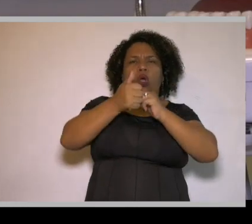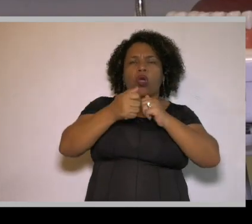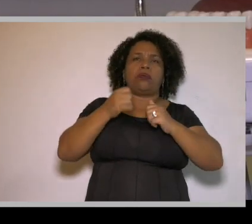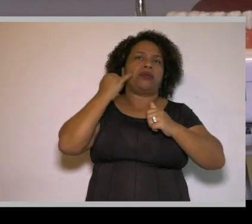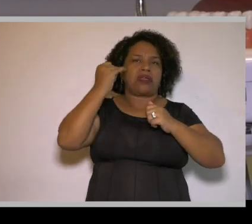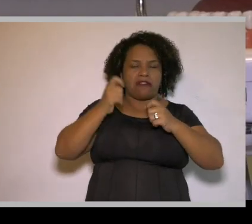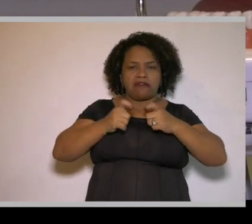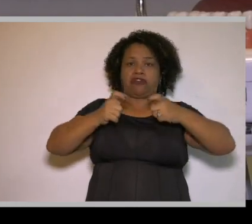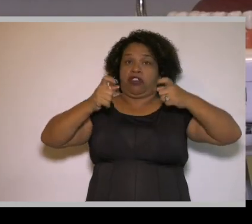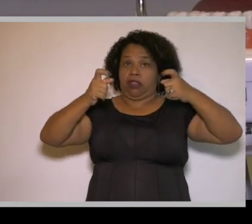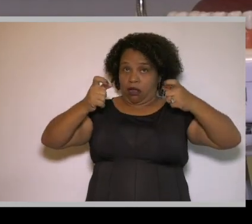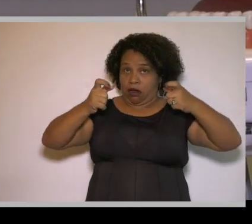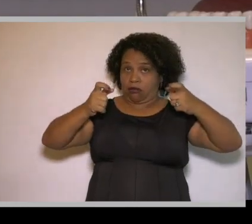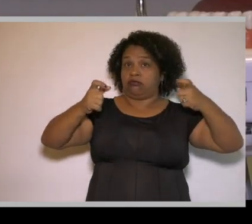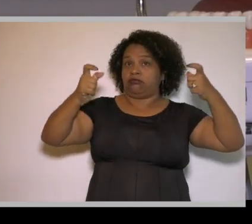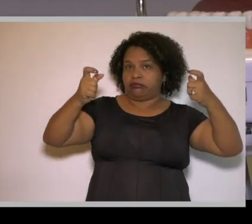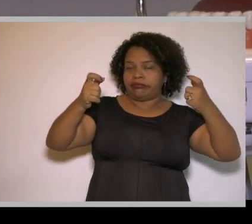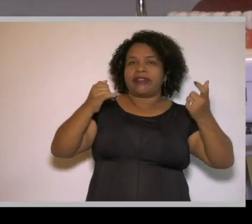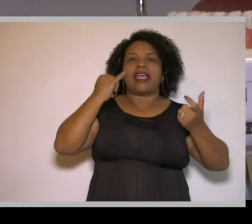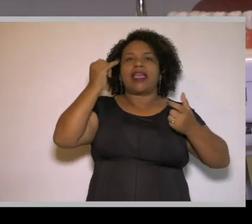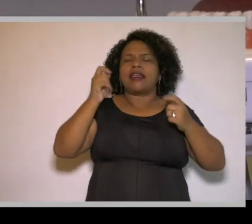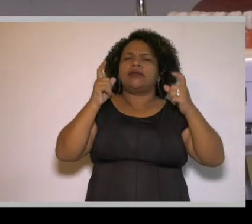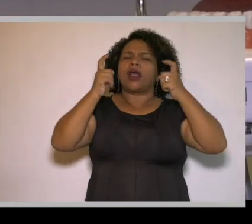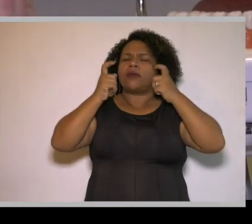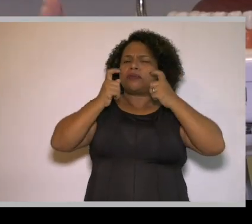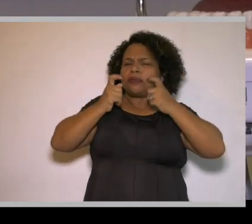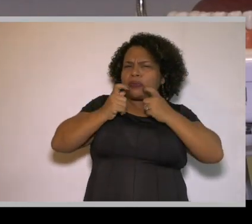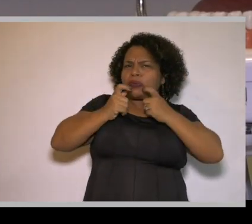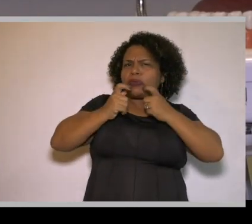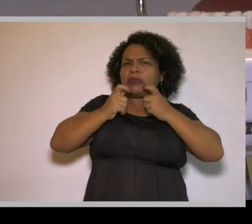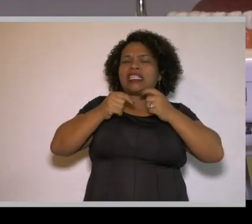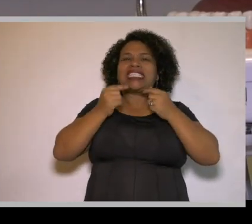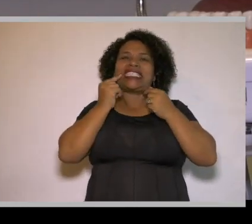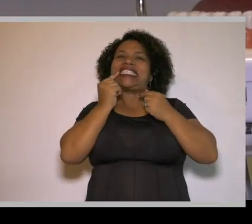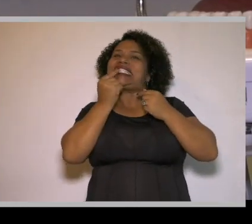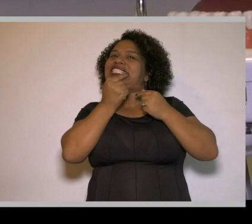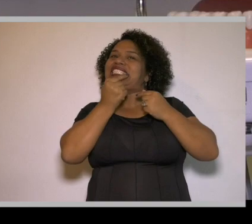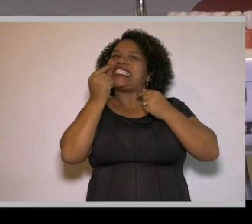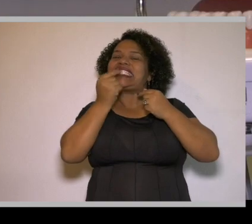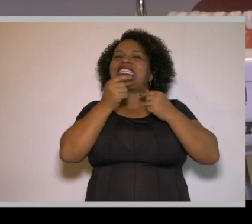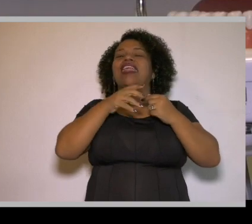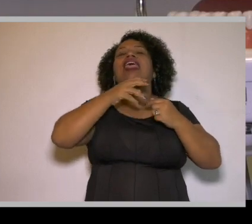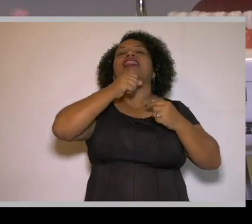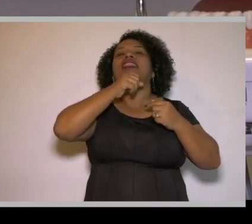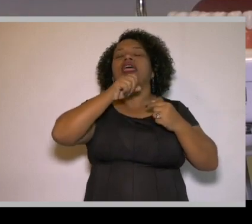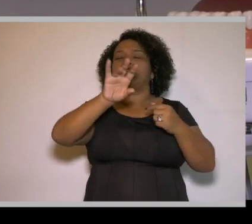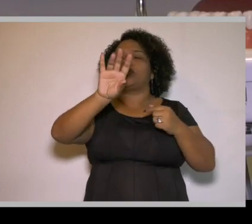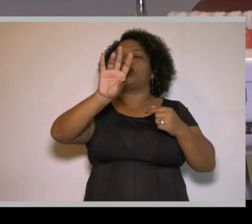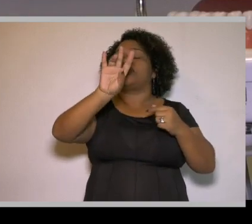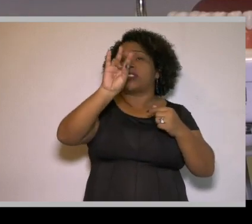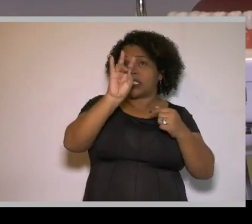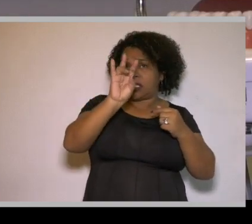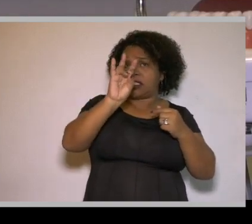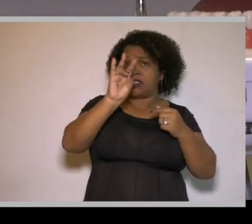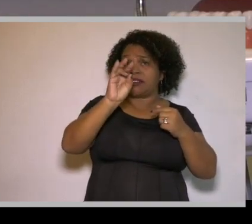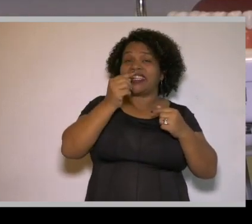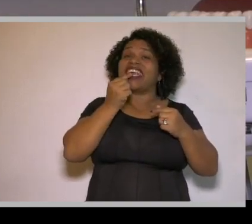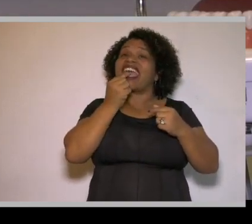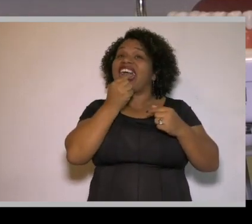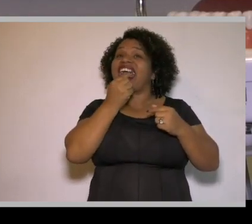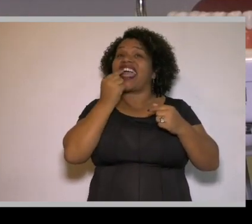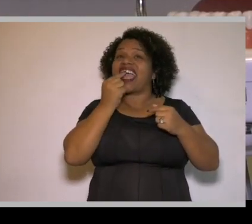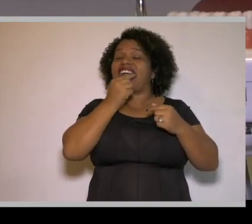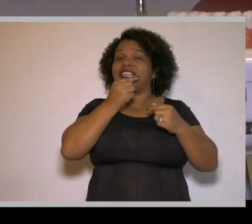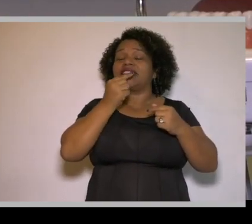Entonces, cuando se puede y la fractura no es muy desplazada, se trata conservadoramente. Puede ser de varias formas. Conservadoramente puede